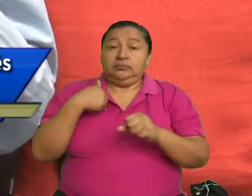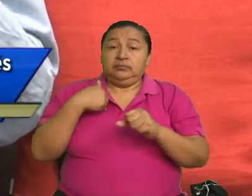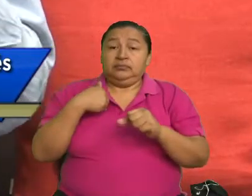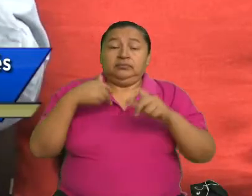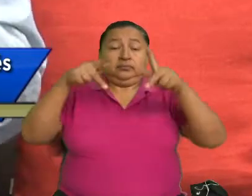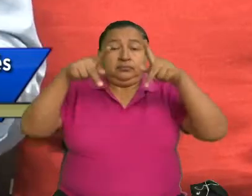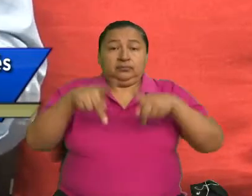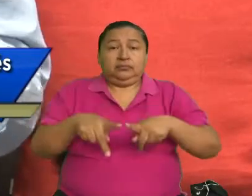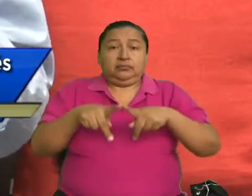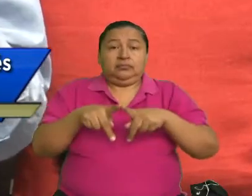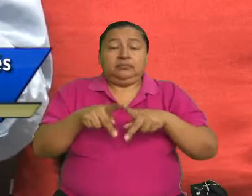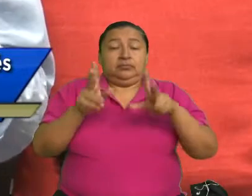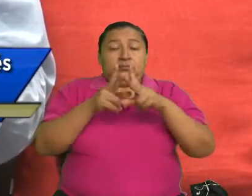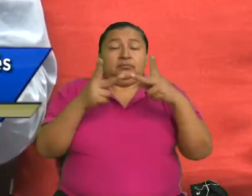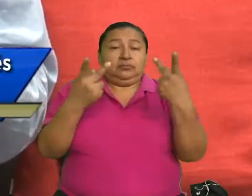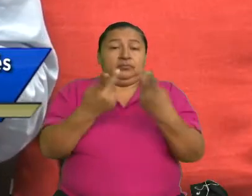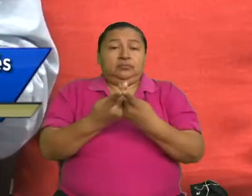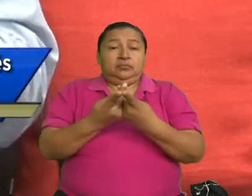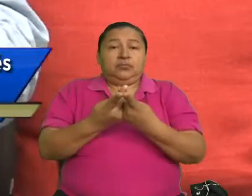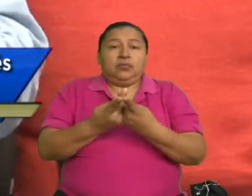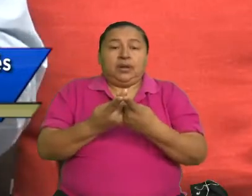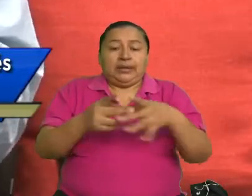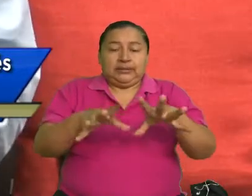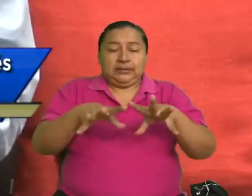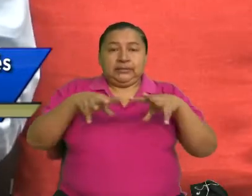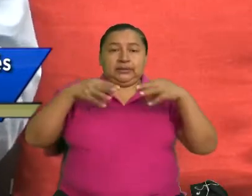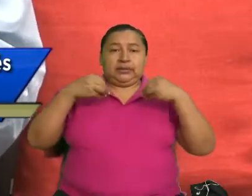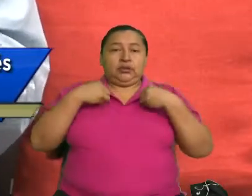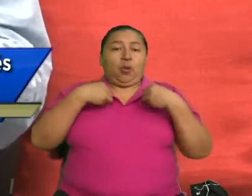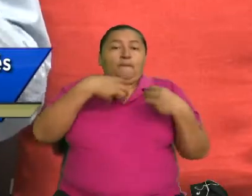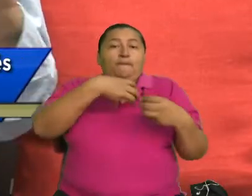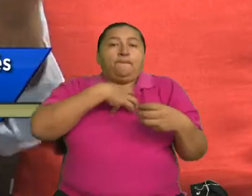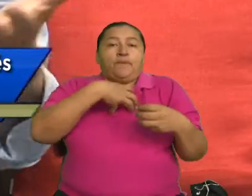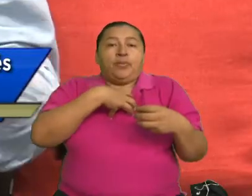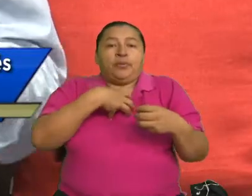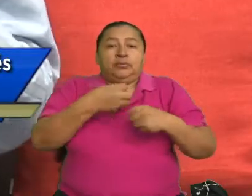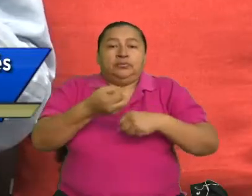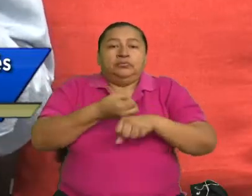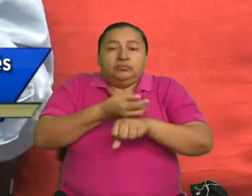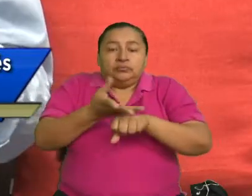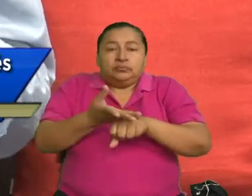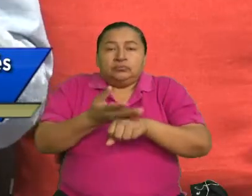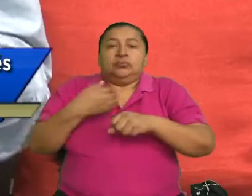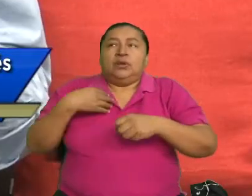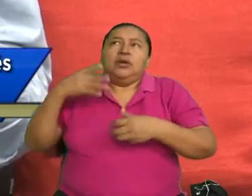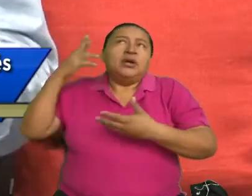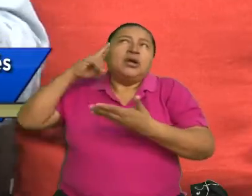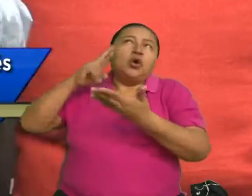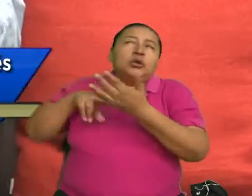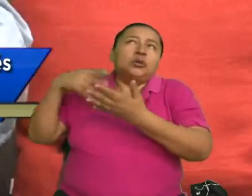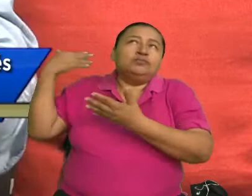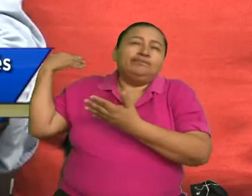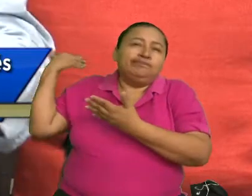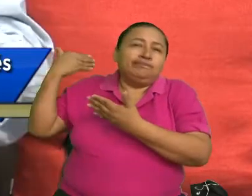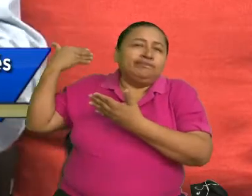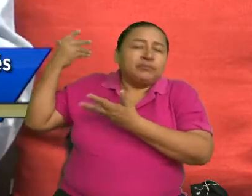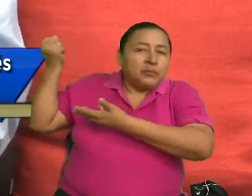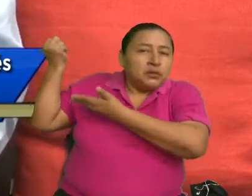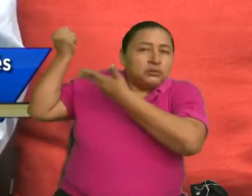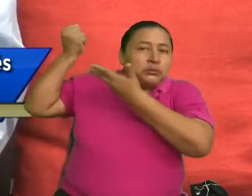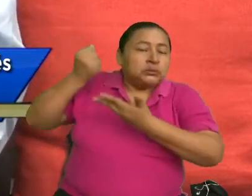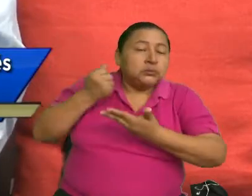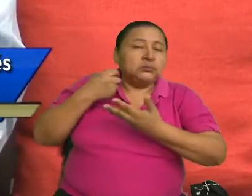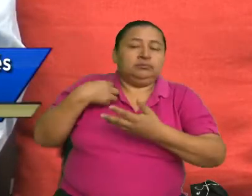población asumiendo como suyo su herencia, la herencia de sus padres, de sus abuelos, la herencia